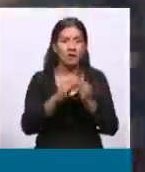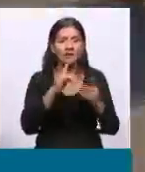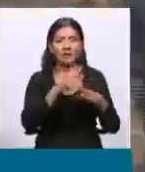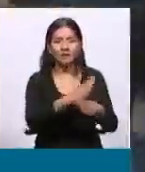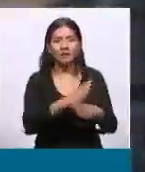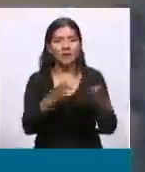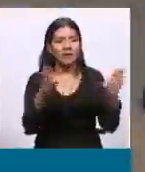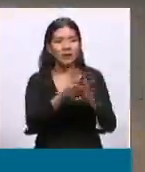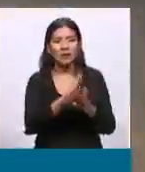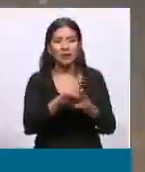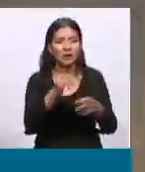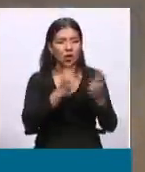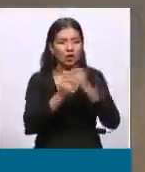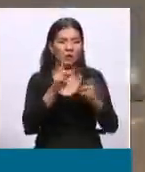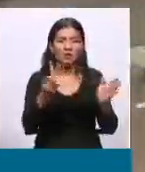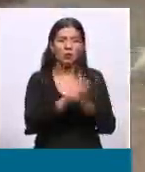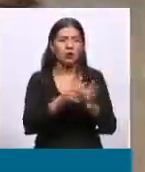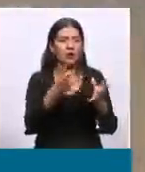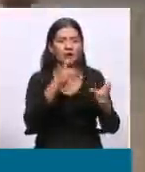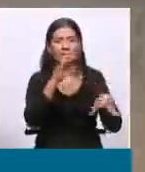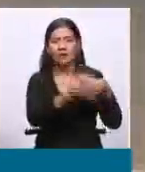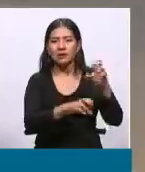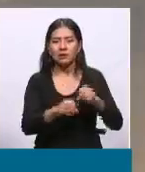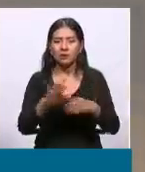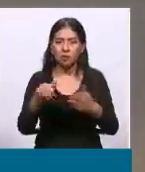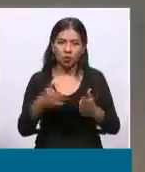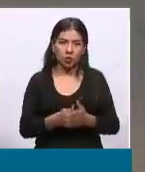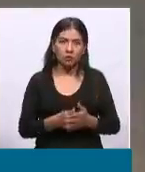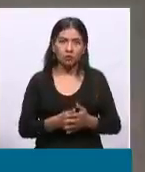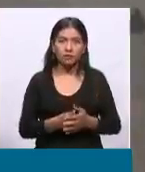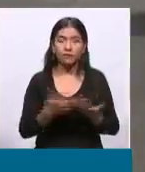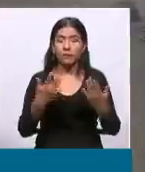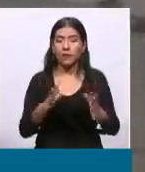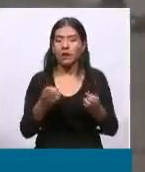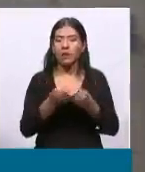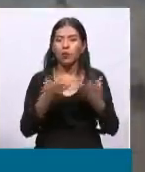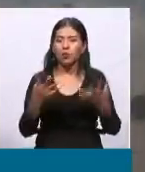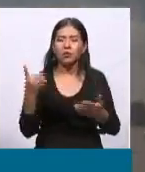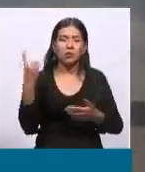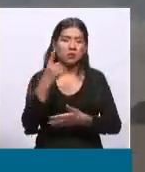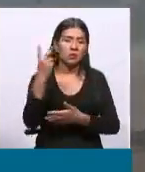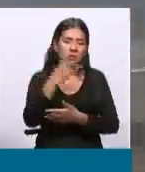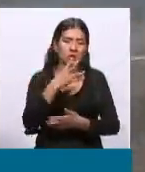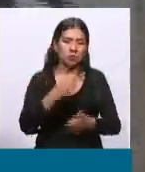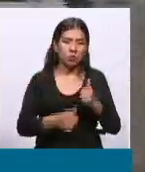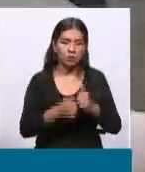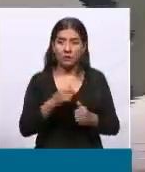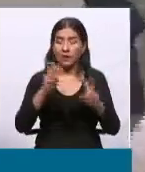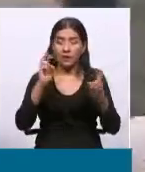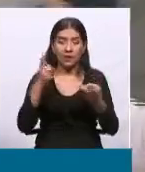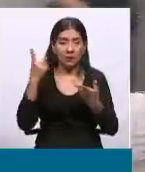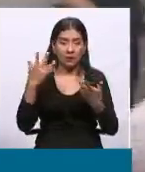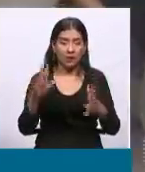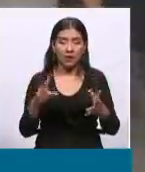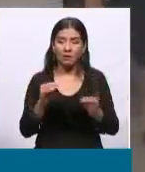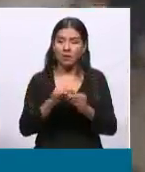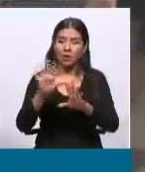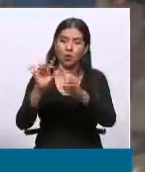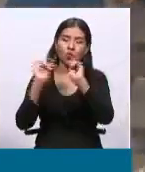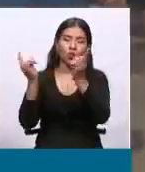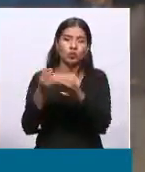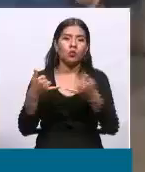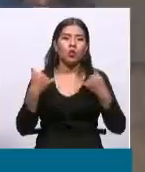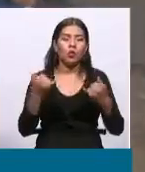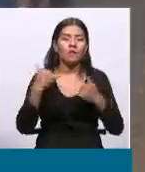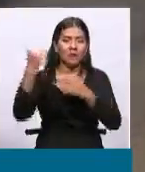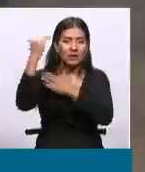evitar el comercio, a poder evitar la vida. Entonces, lo que sucede en consecuencia a estos ataques de la Unión Juvenil